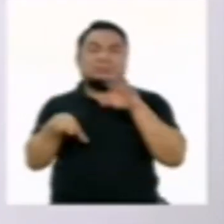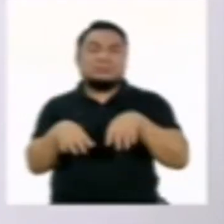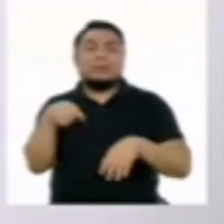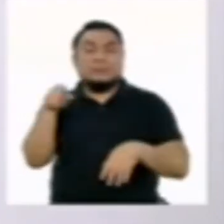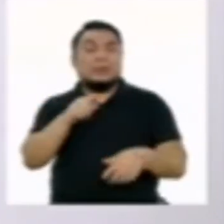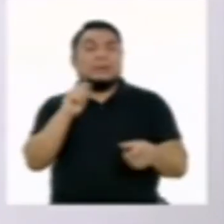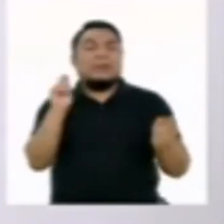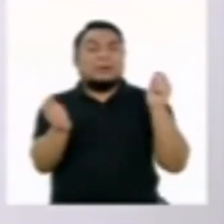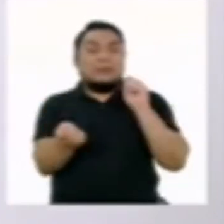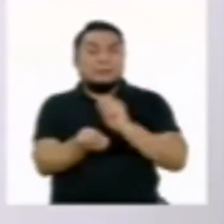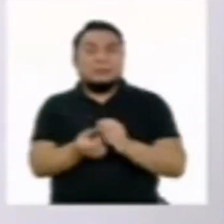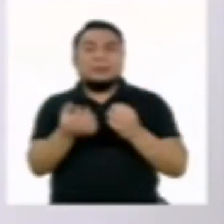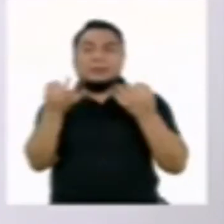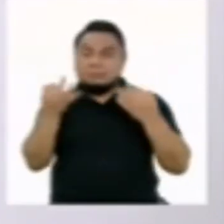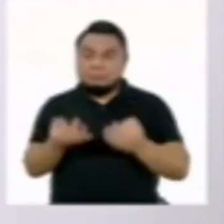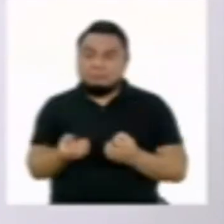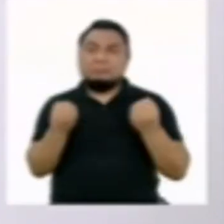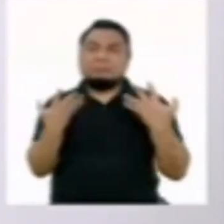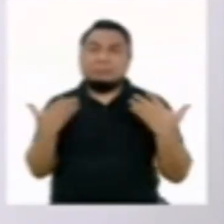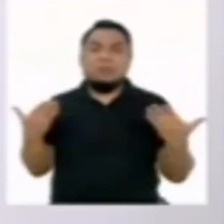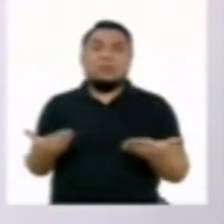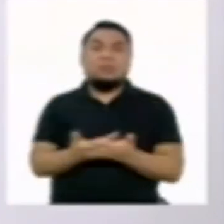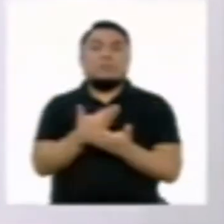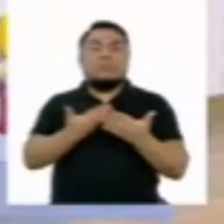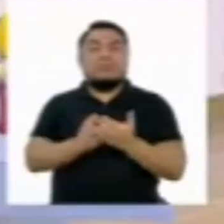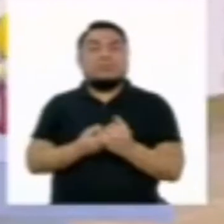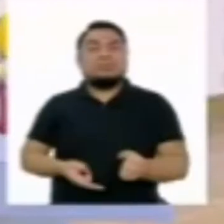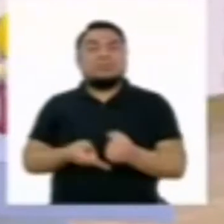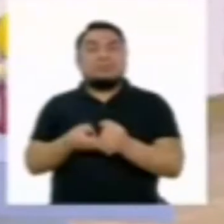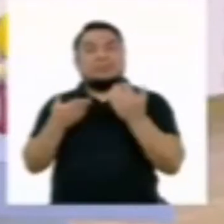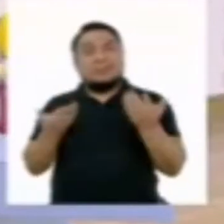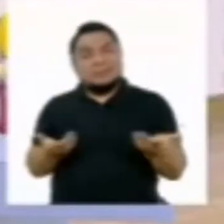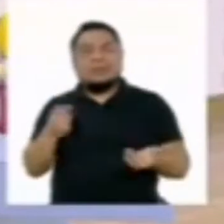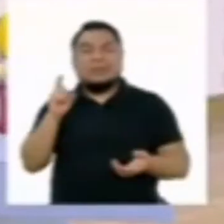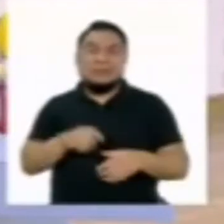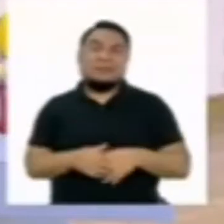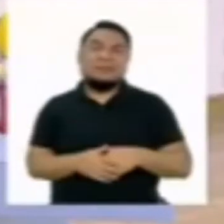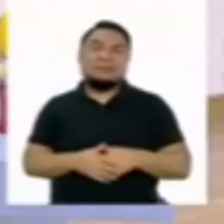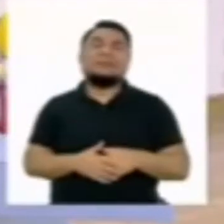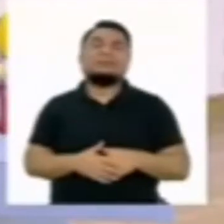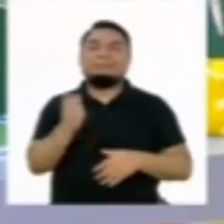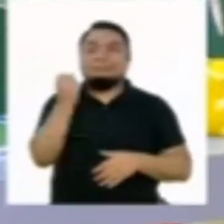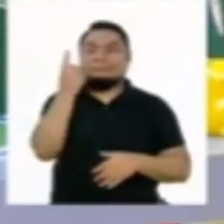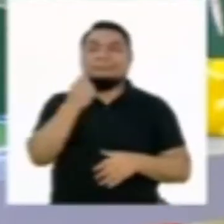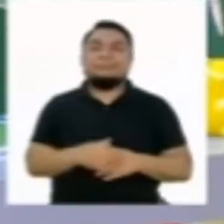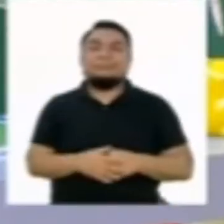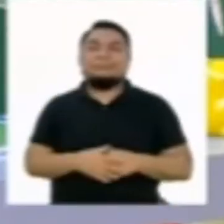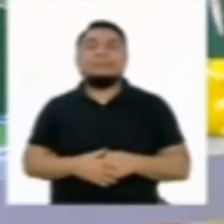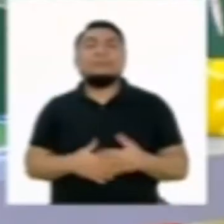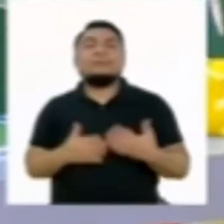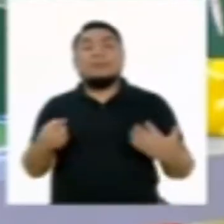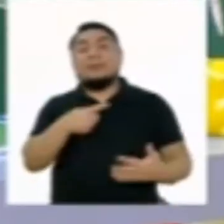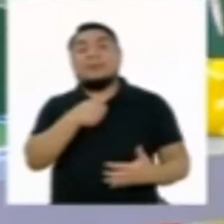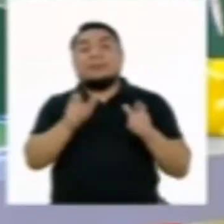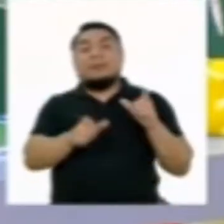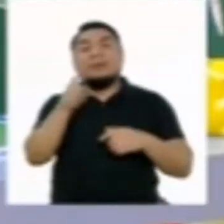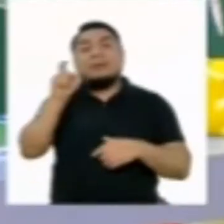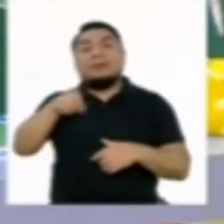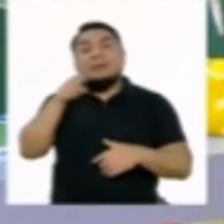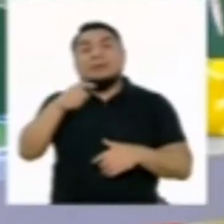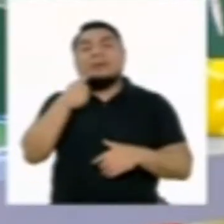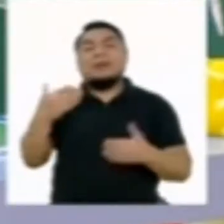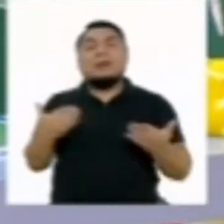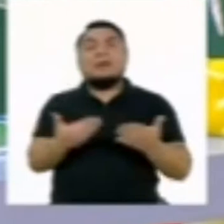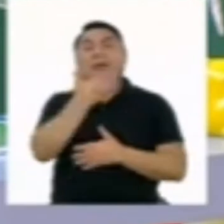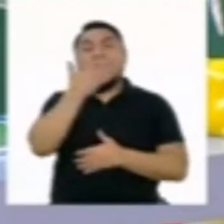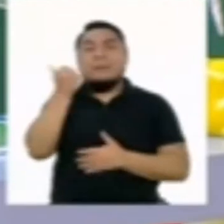de transporte masivo, integrado, moderno y seguro. Entiendo. Las personas